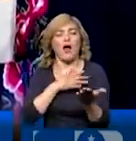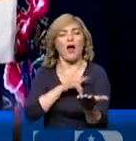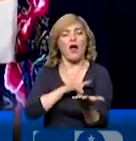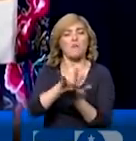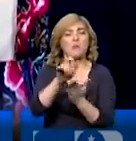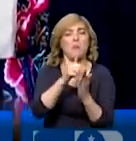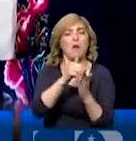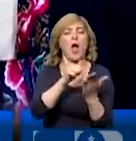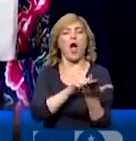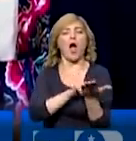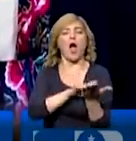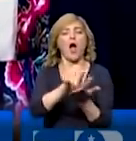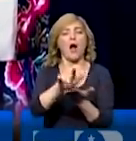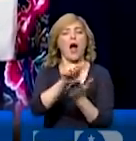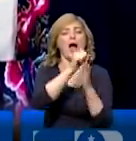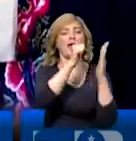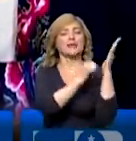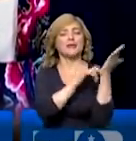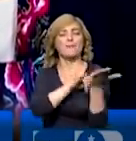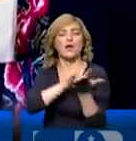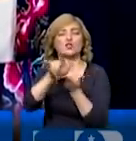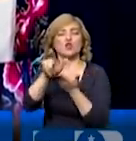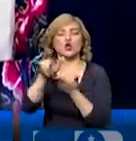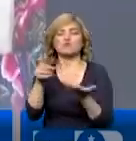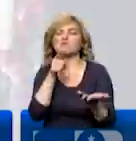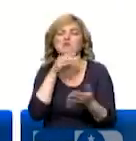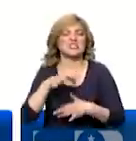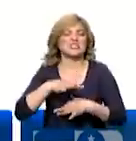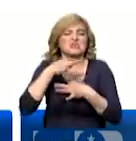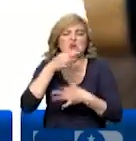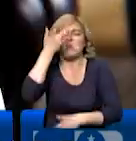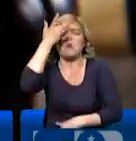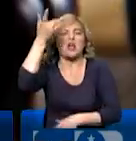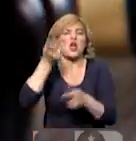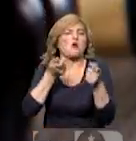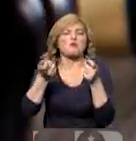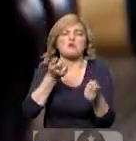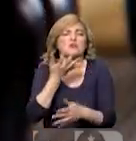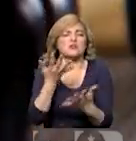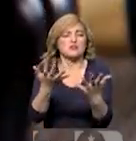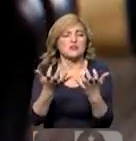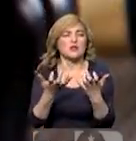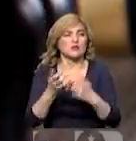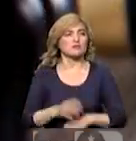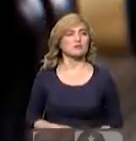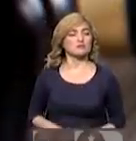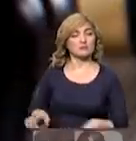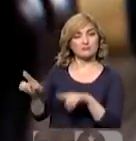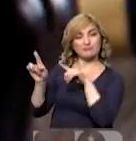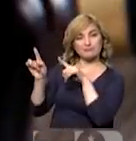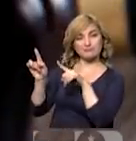está interesado en controlar los cielos y para qué? De esta lista destaca Luis L.,